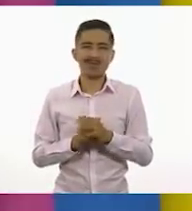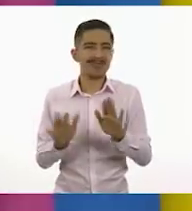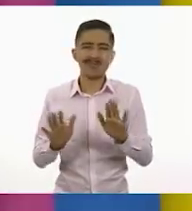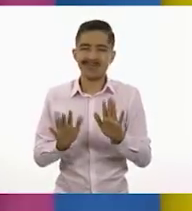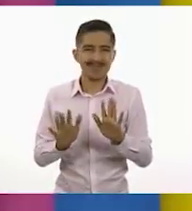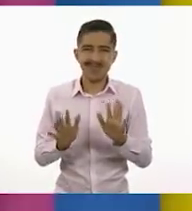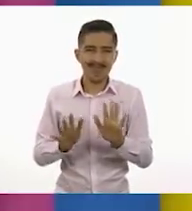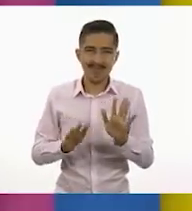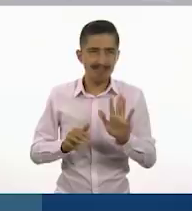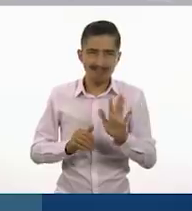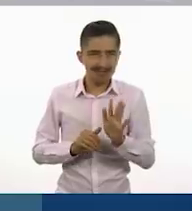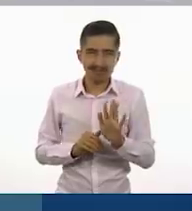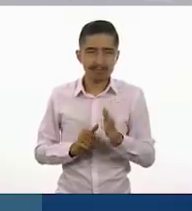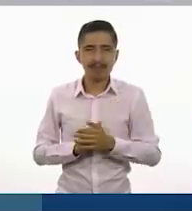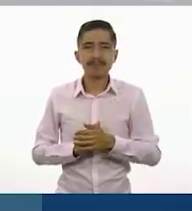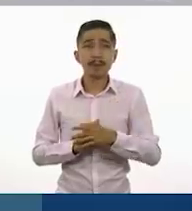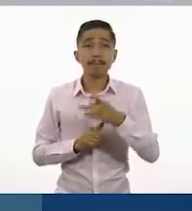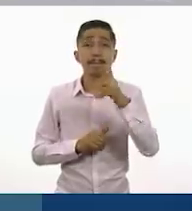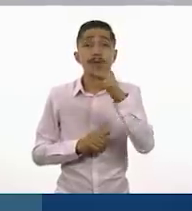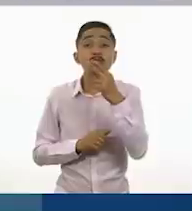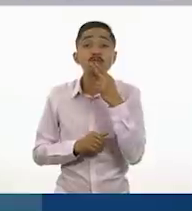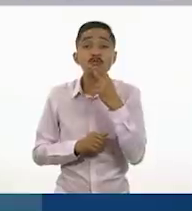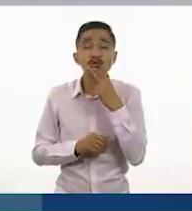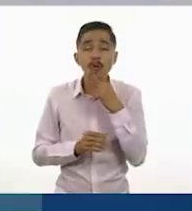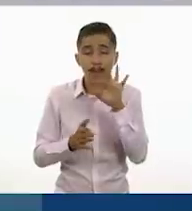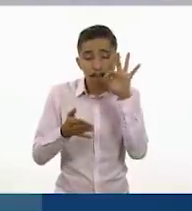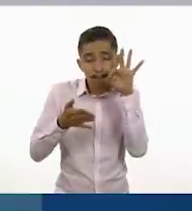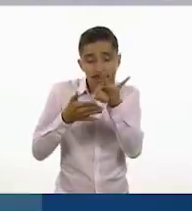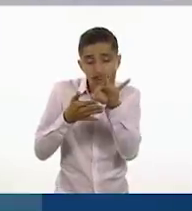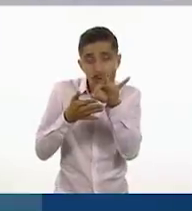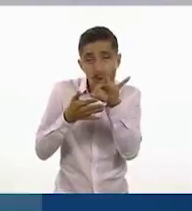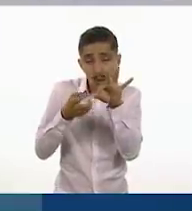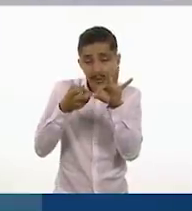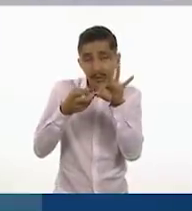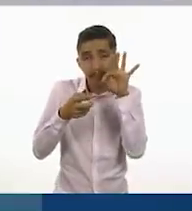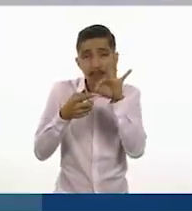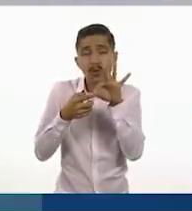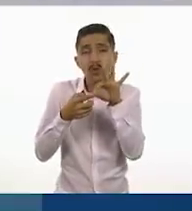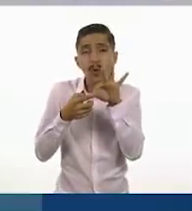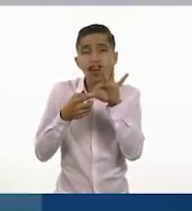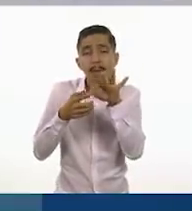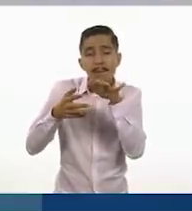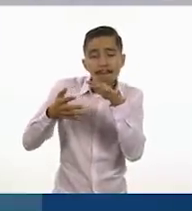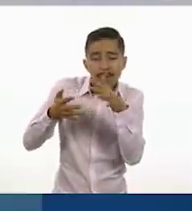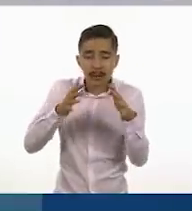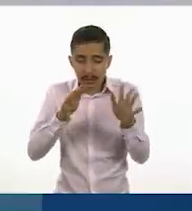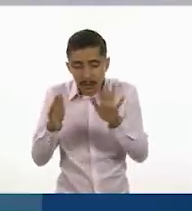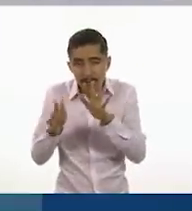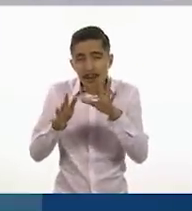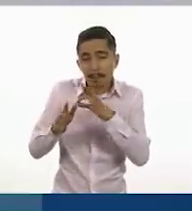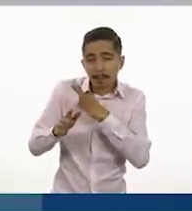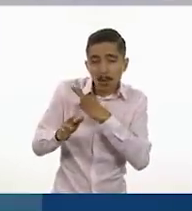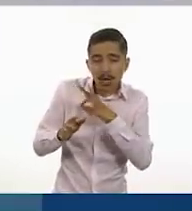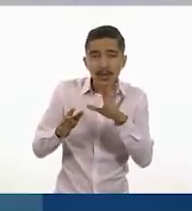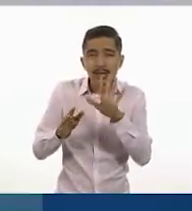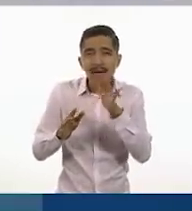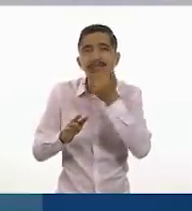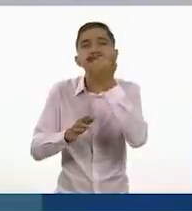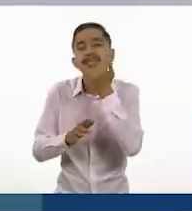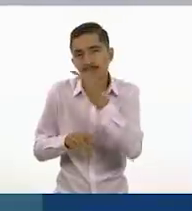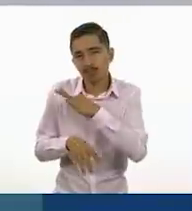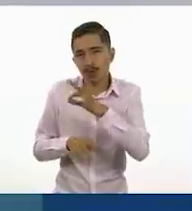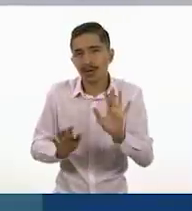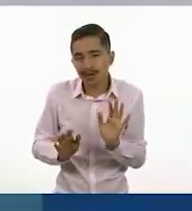sea, tienes razón. Pero el uso de decimales, pues muchas veces implica una aproximación que también conlleva cierto grado de error,